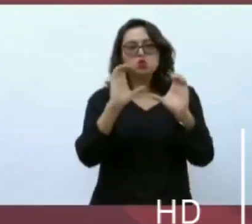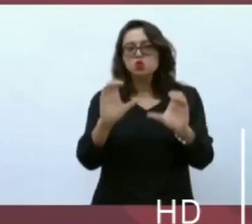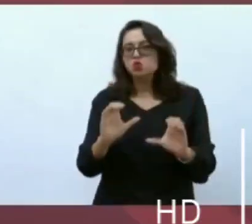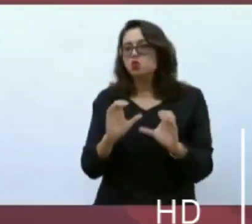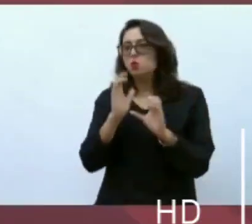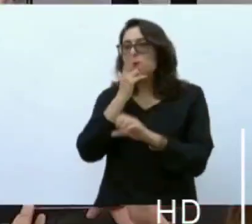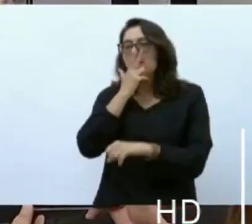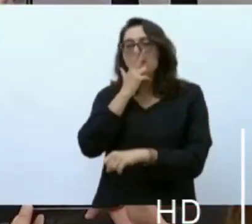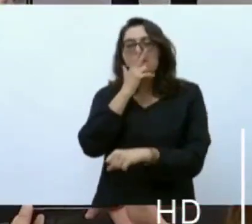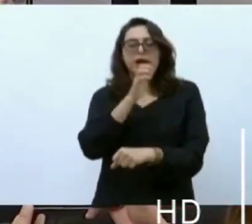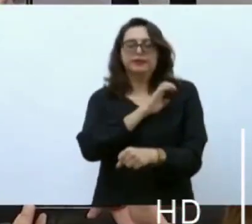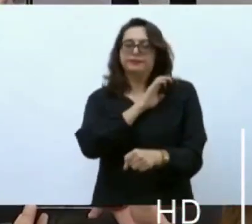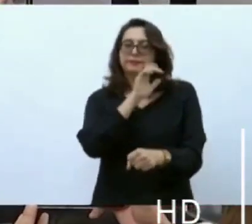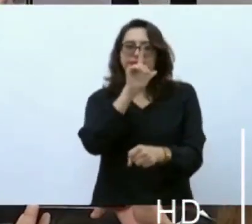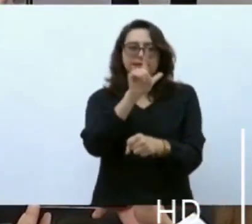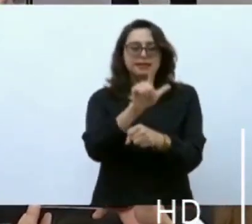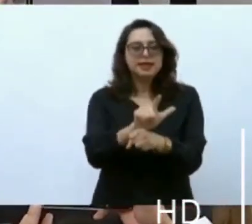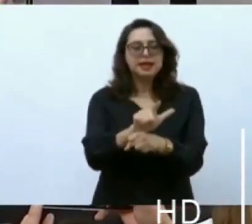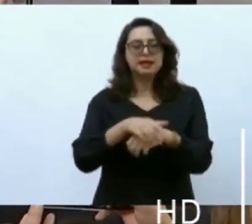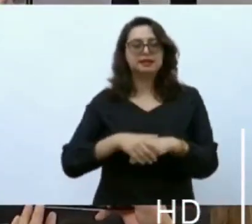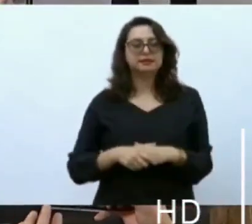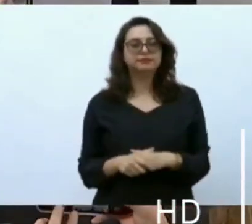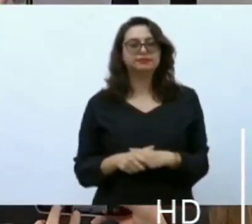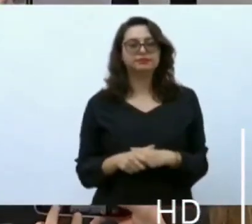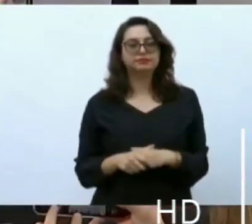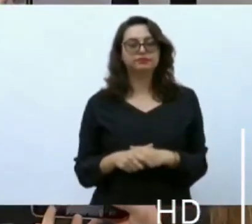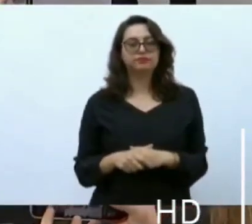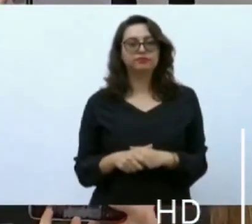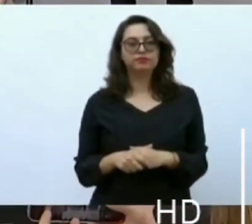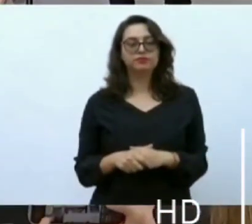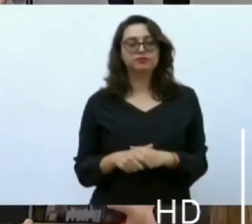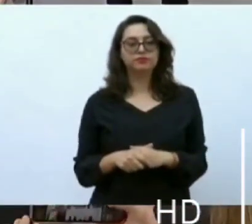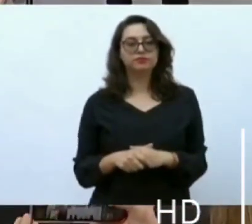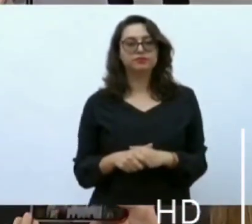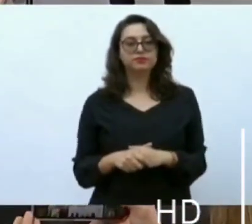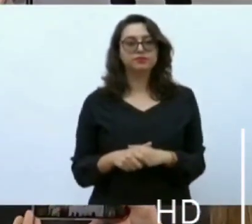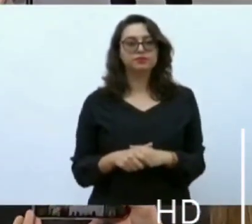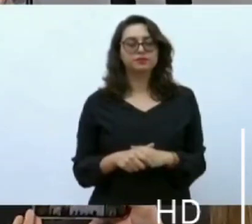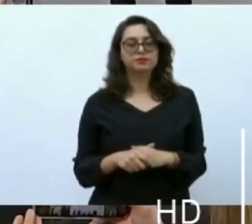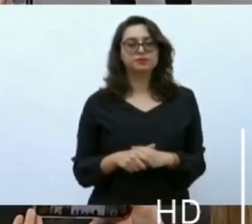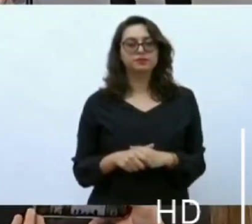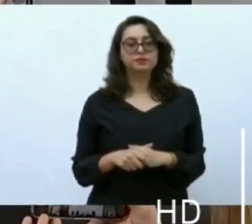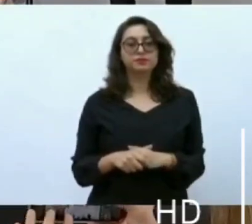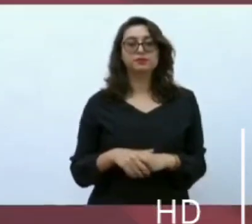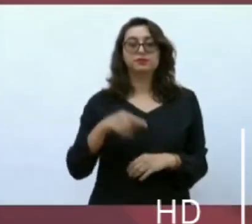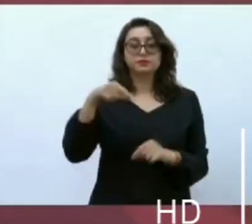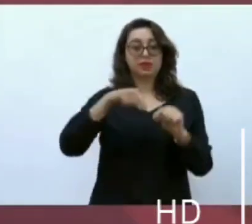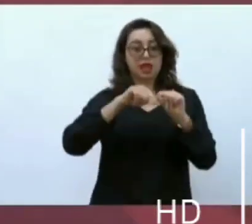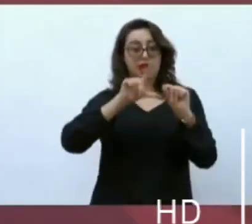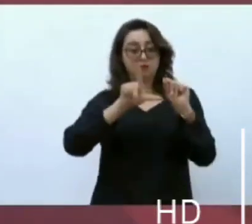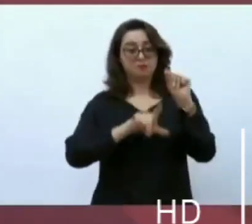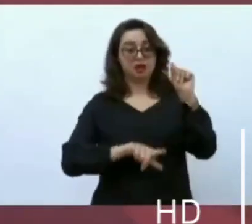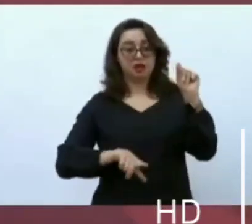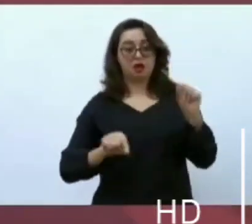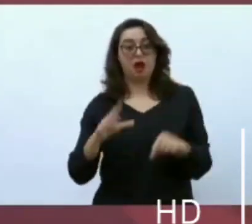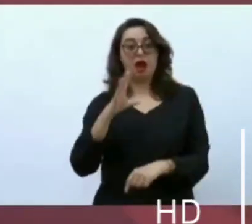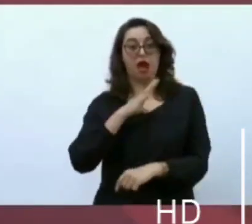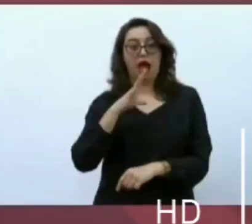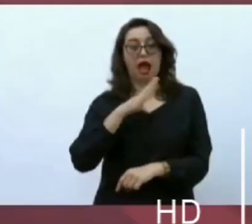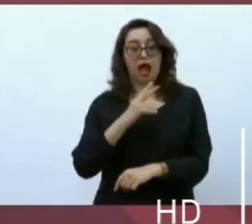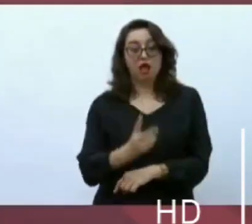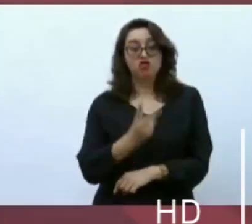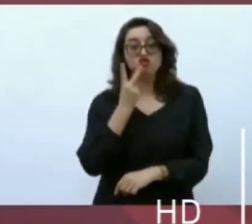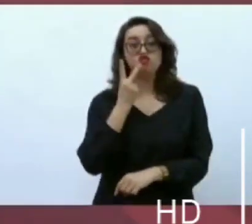En nuestro país, en México, se encuentran dos de los más importantes archivos del